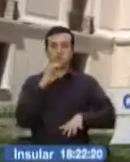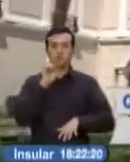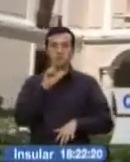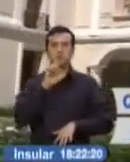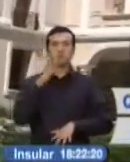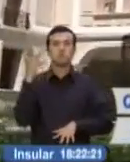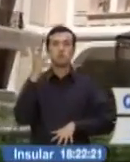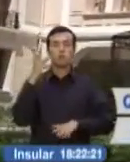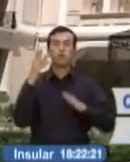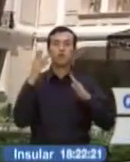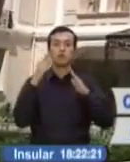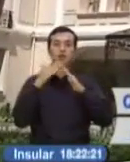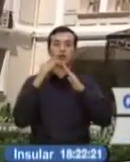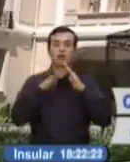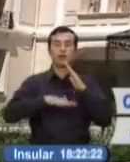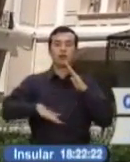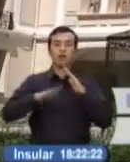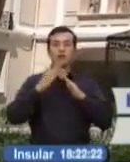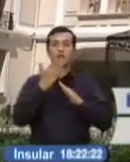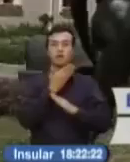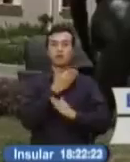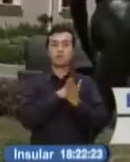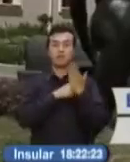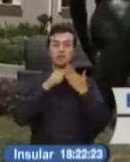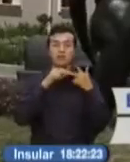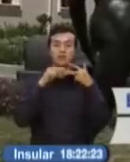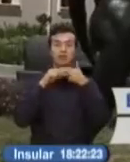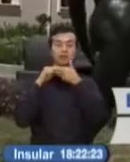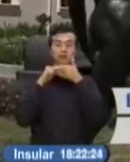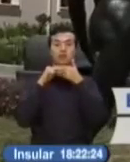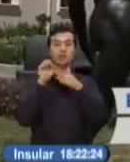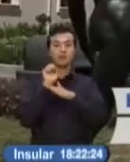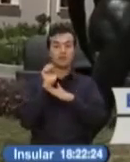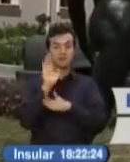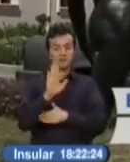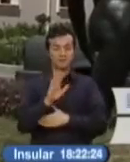en el Palacio de Najas, en la Cancillería Ecuatoriana. Eduardo Córdoba, Ecuador TV.